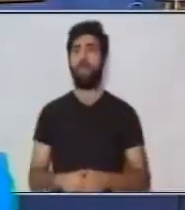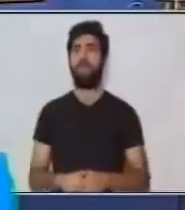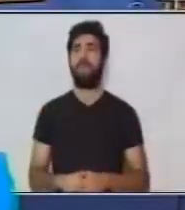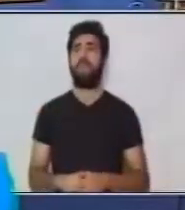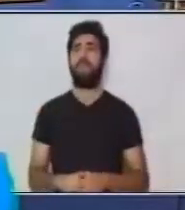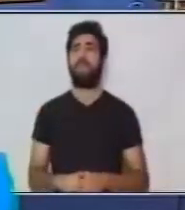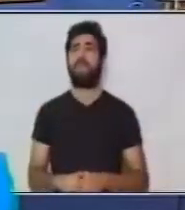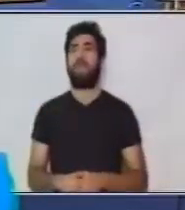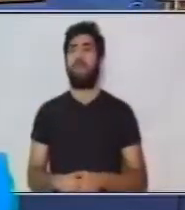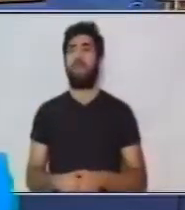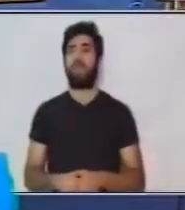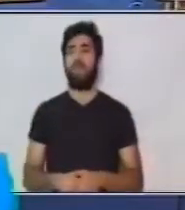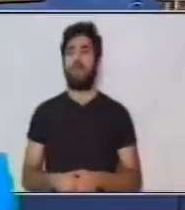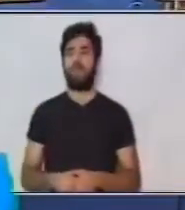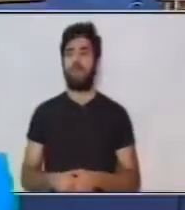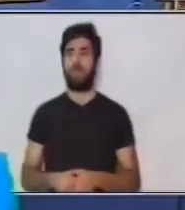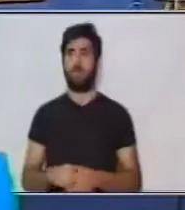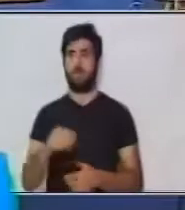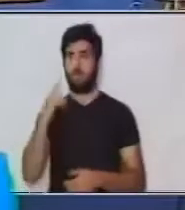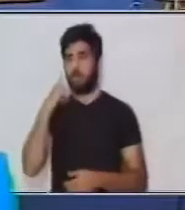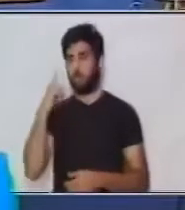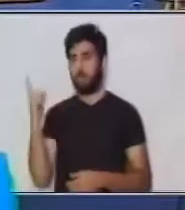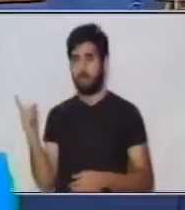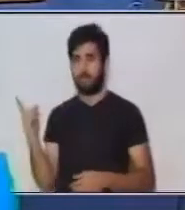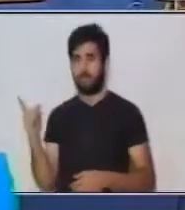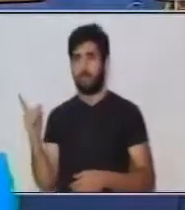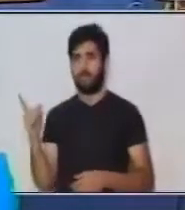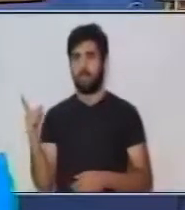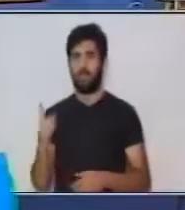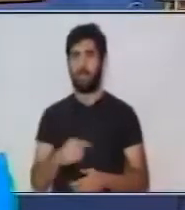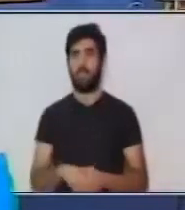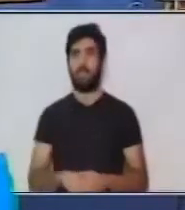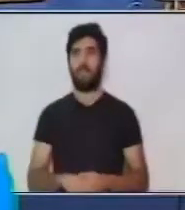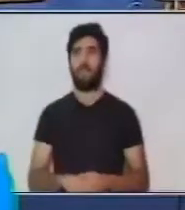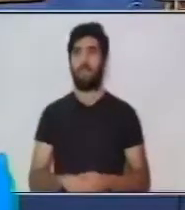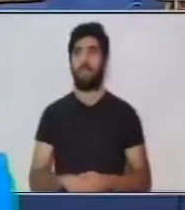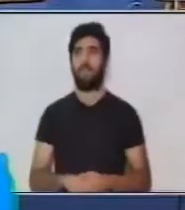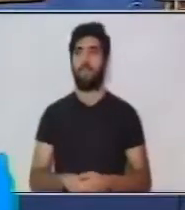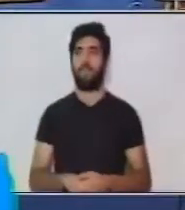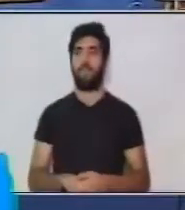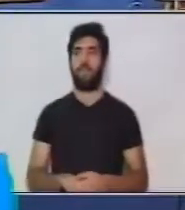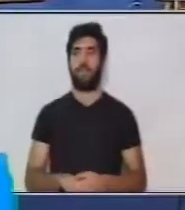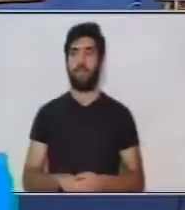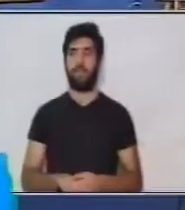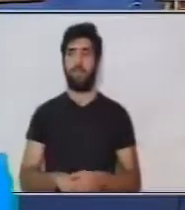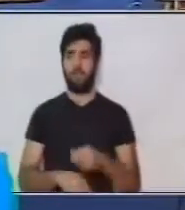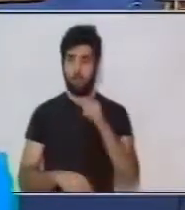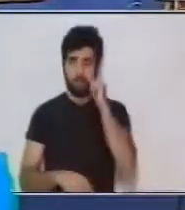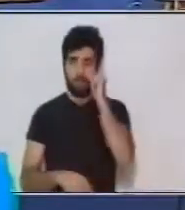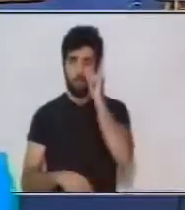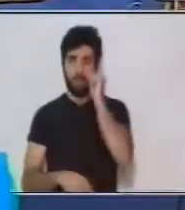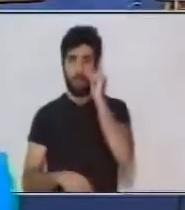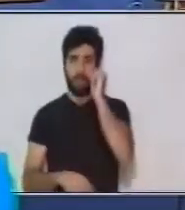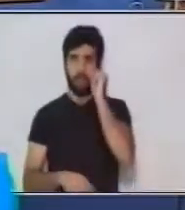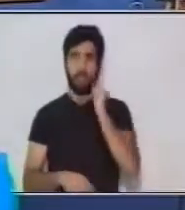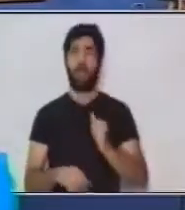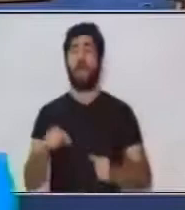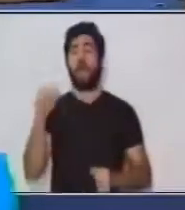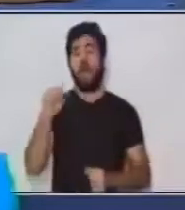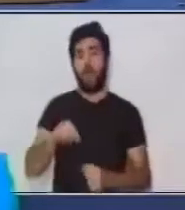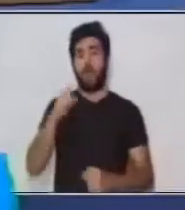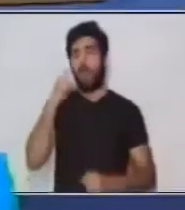Vamos a colocar un octágono y tiene 8 lados. Ahora busquemos a un